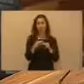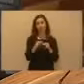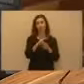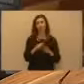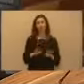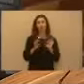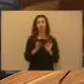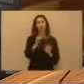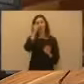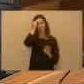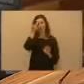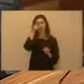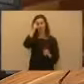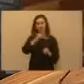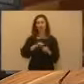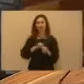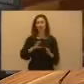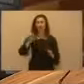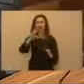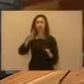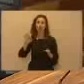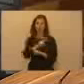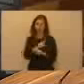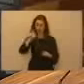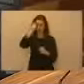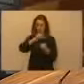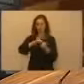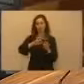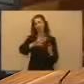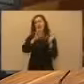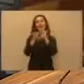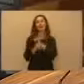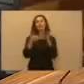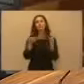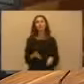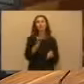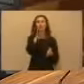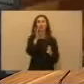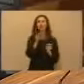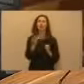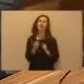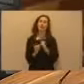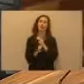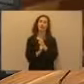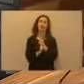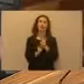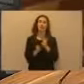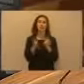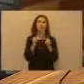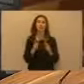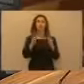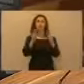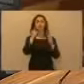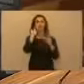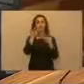de que no es usted un inepto y que Antonio Delcorro tampoco lo es, sino más bien todo lo contrario. Lo que hay es una estrategia bien urdida y de sobra